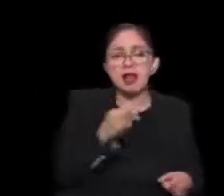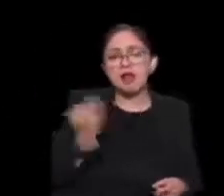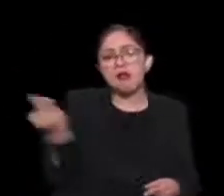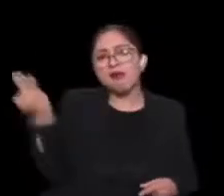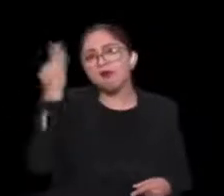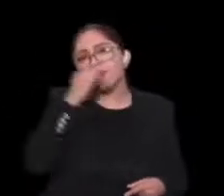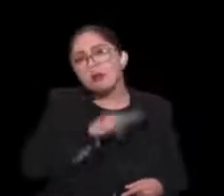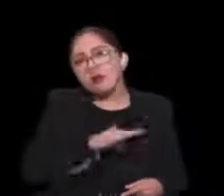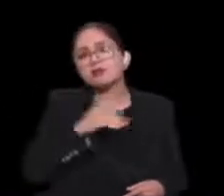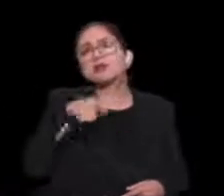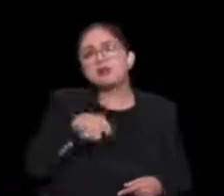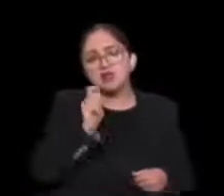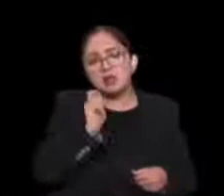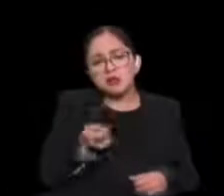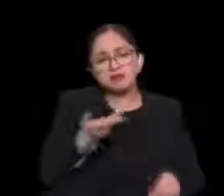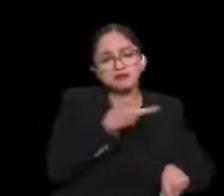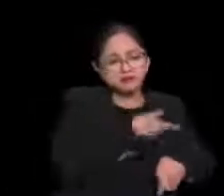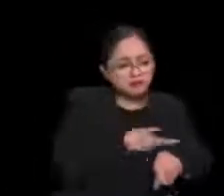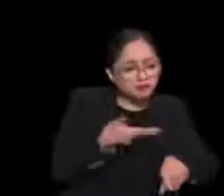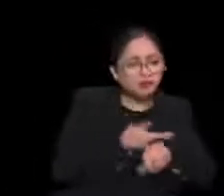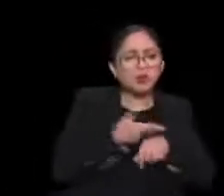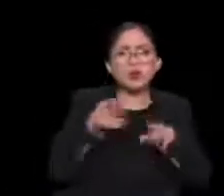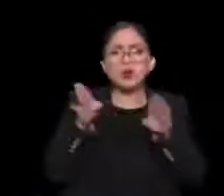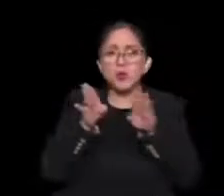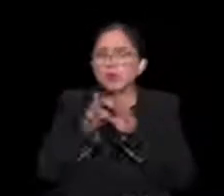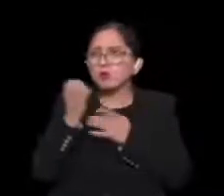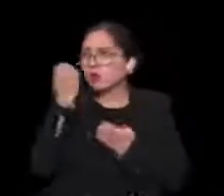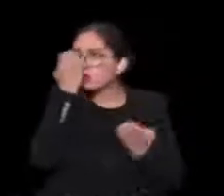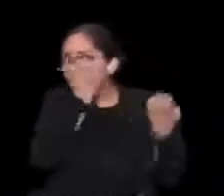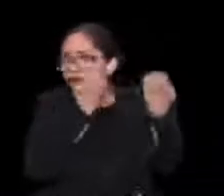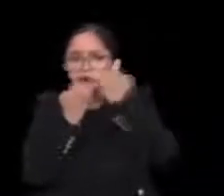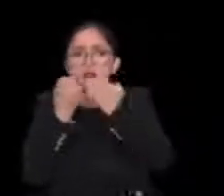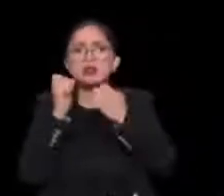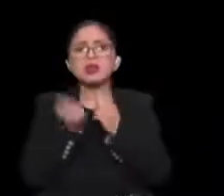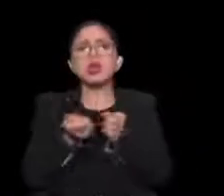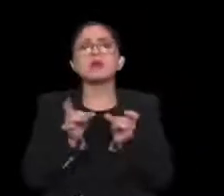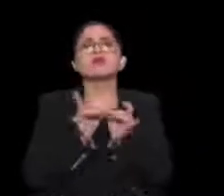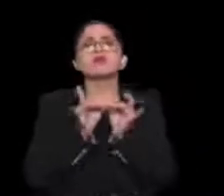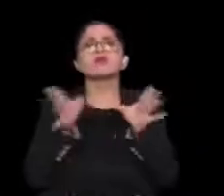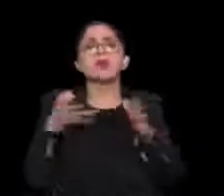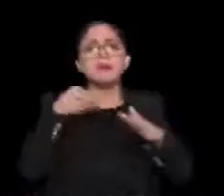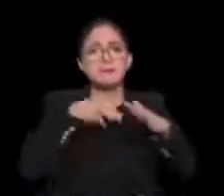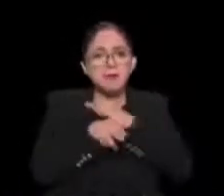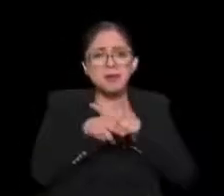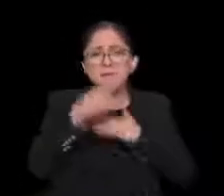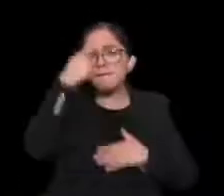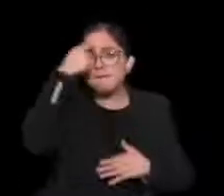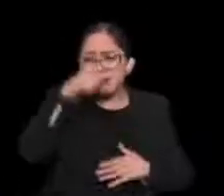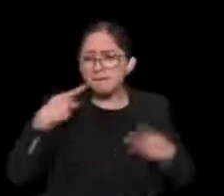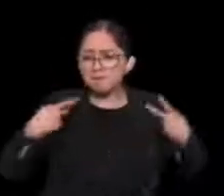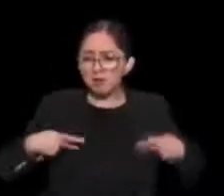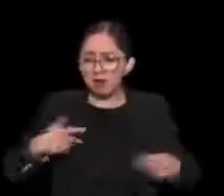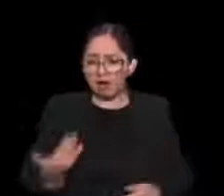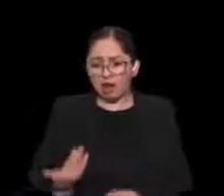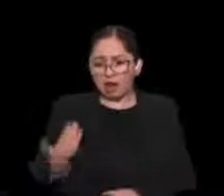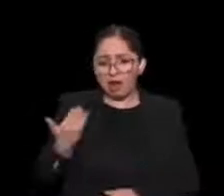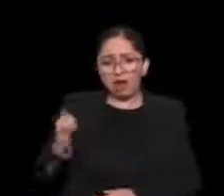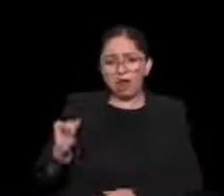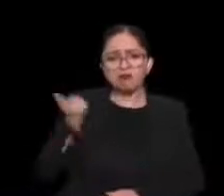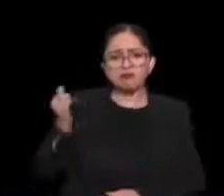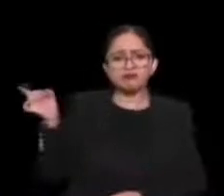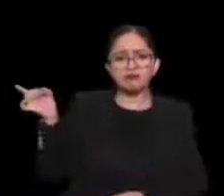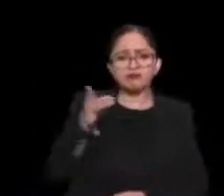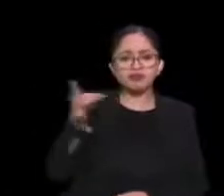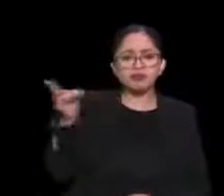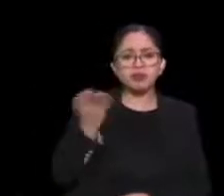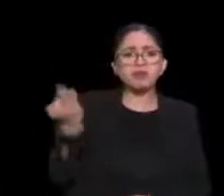falsas, pues el proceso de dictaminación de qué fue lo que sucedió. ¿Para qué? Para deslegitimar el resultado de lo que pueda darse a partir